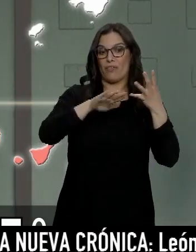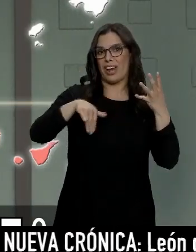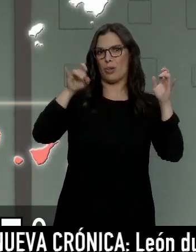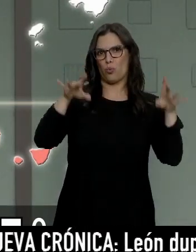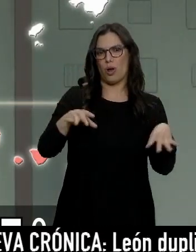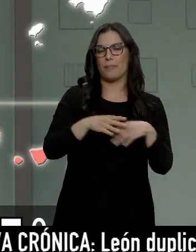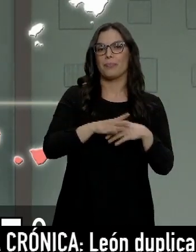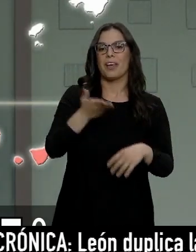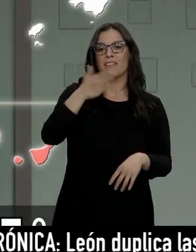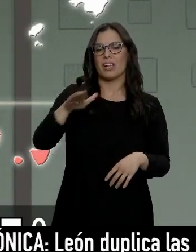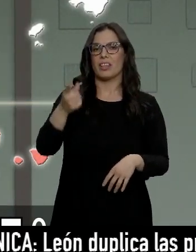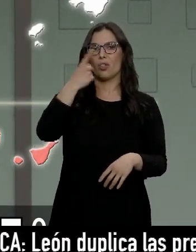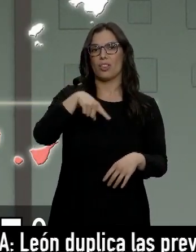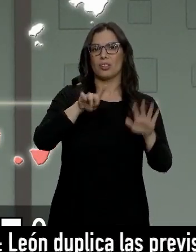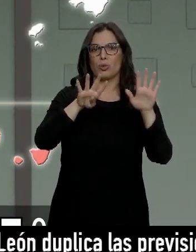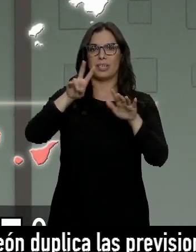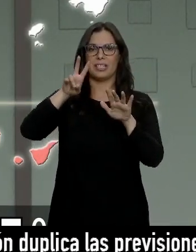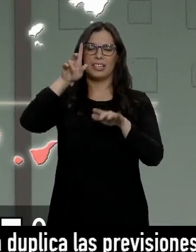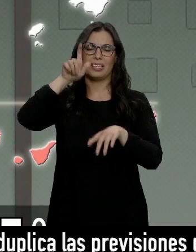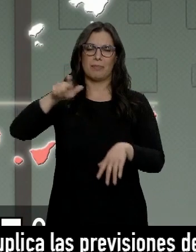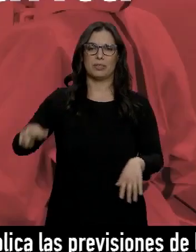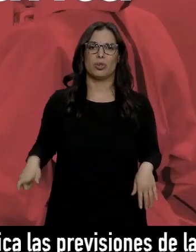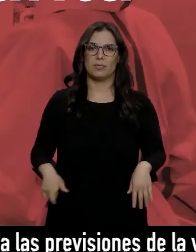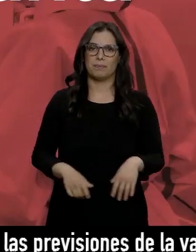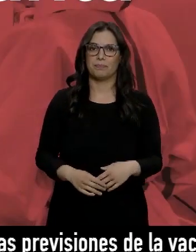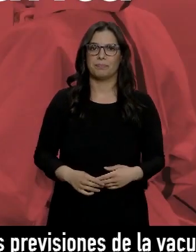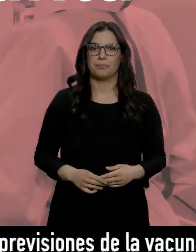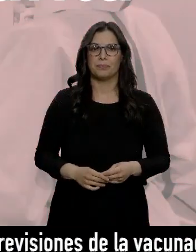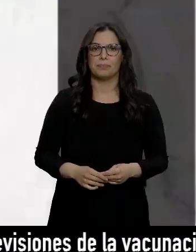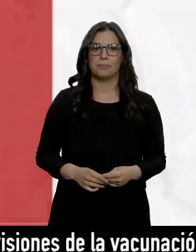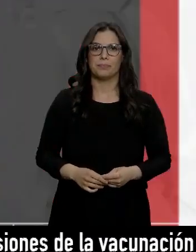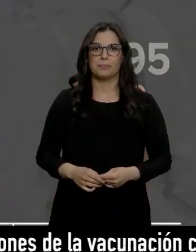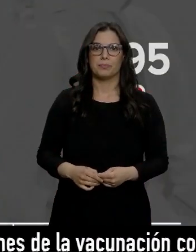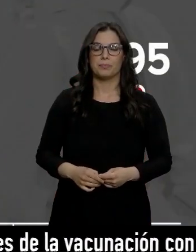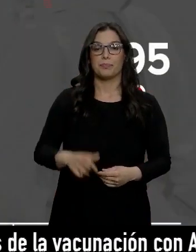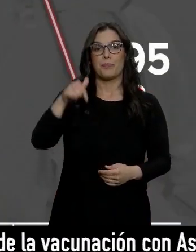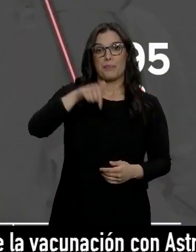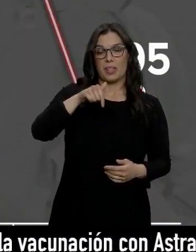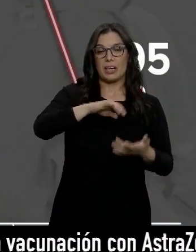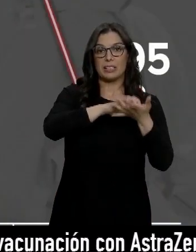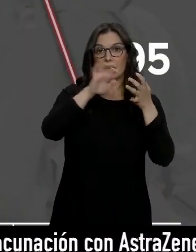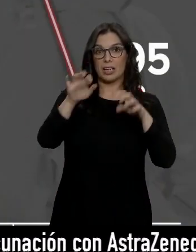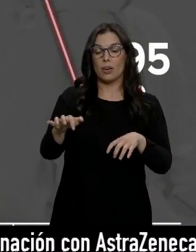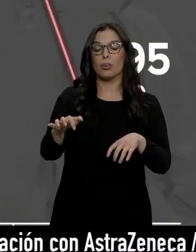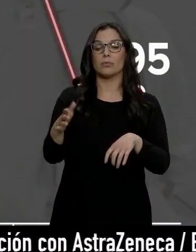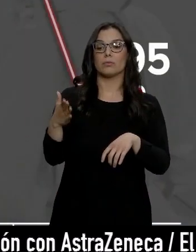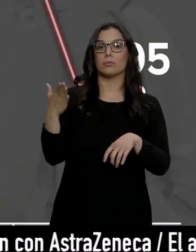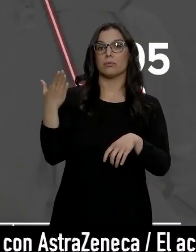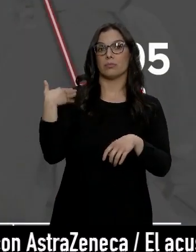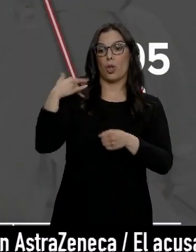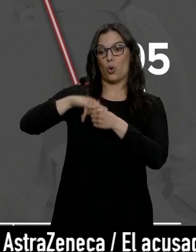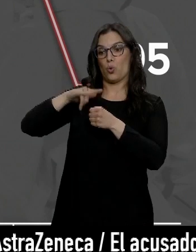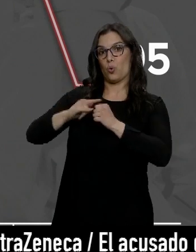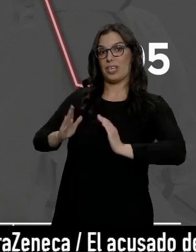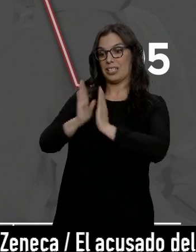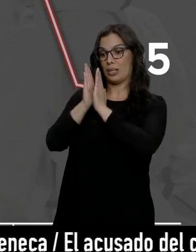fallecido además 197 personas. En Castilla y León, desde el lunes santo, la